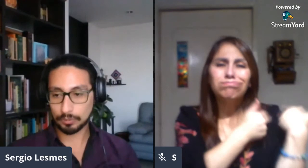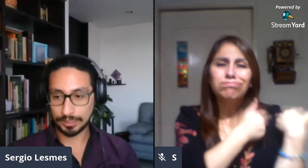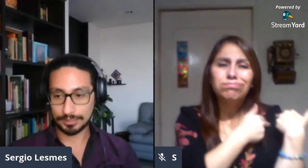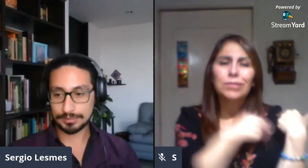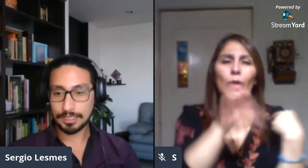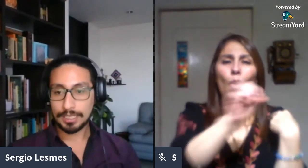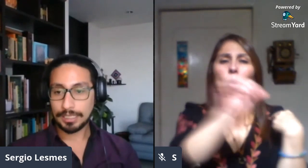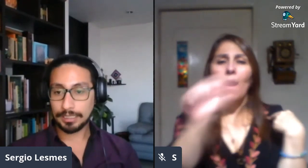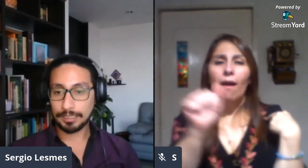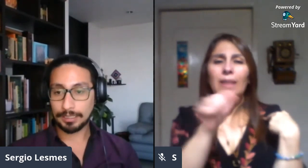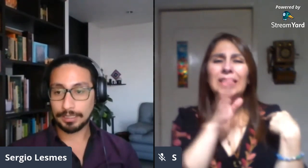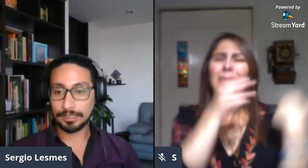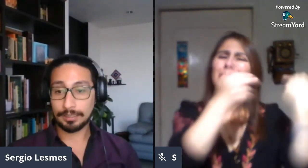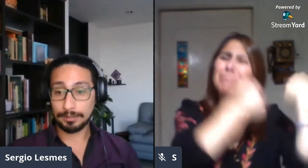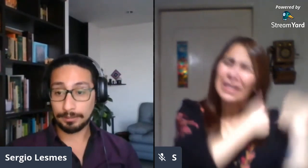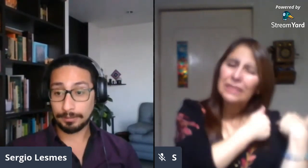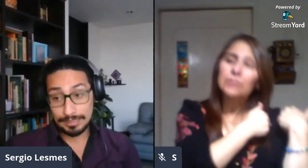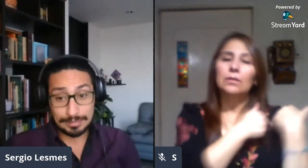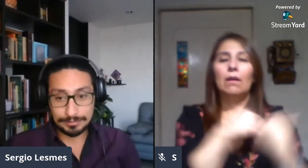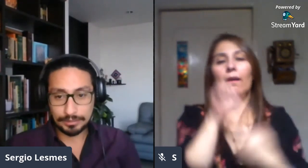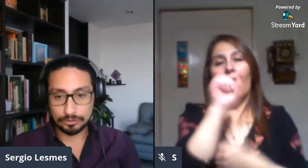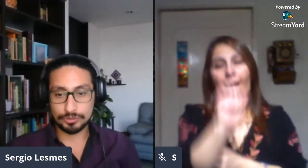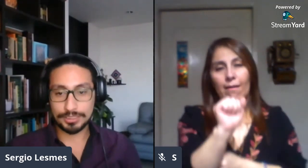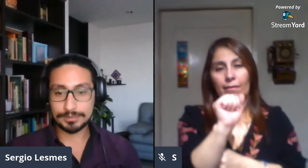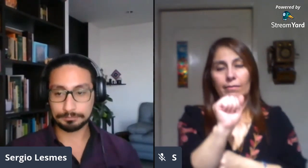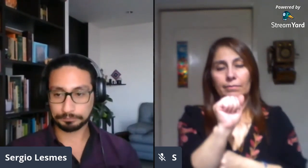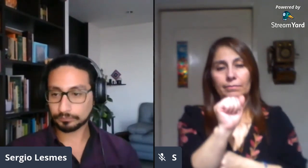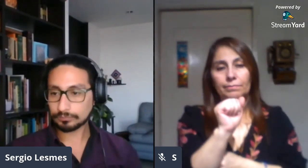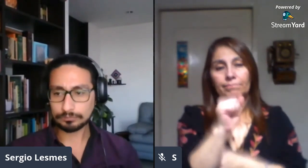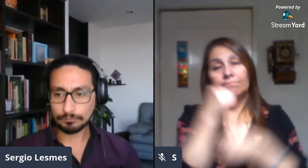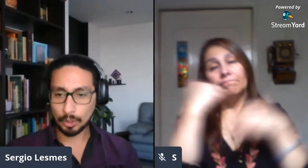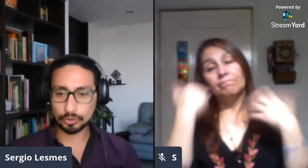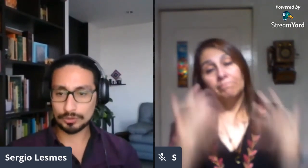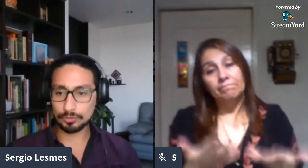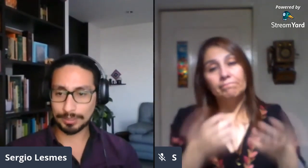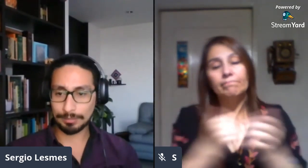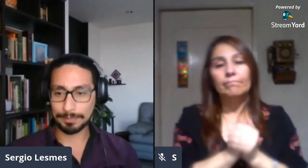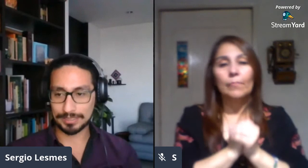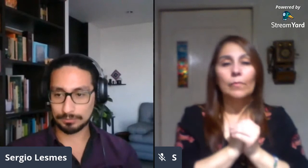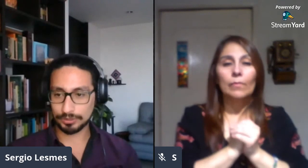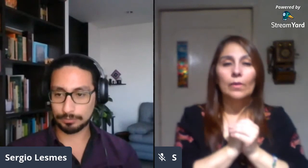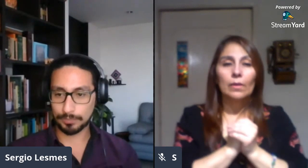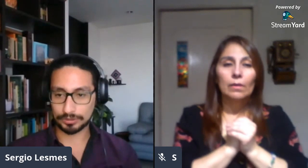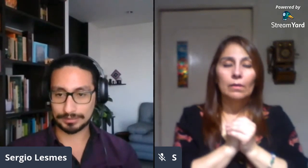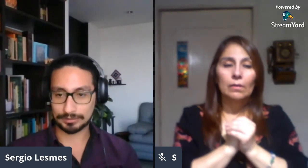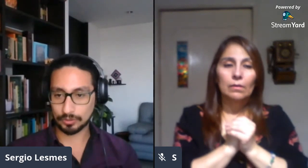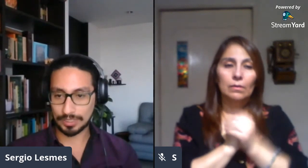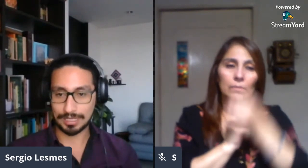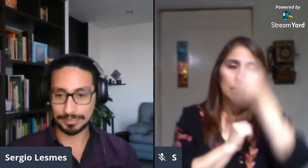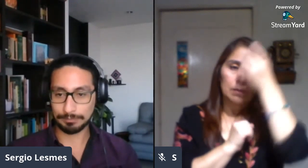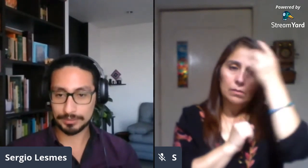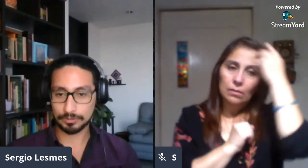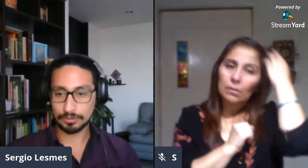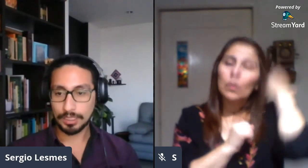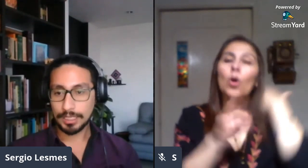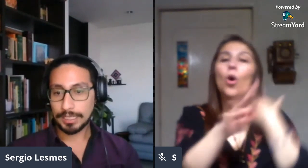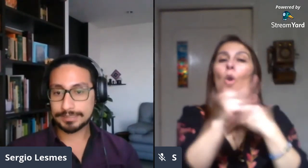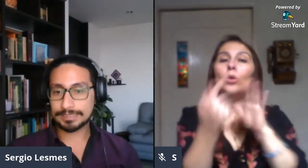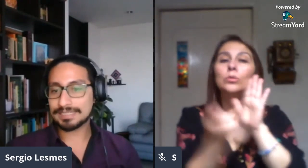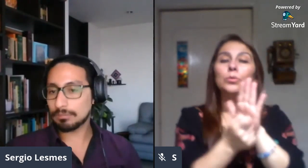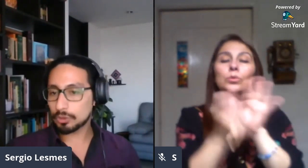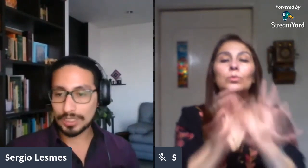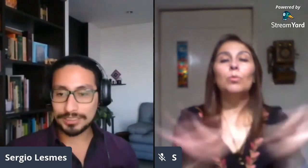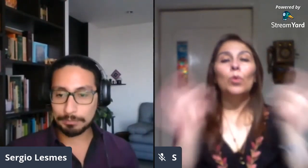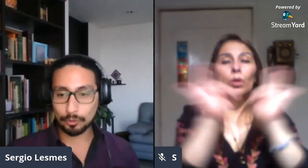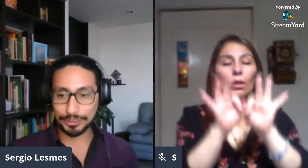medida las mujeres en ese sentido. Entonces, otro asunto que me parece muy importante tocar ahí mismo